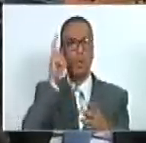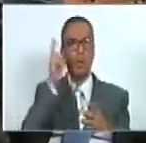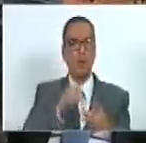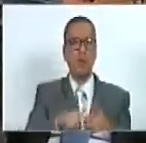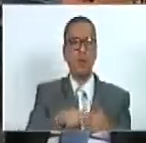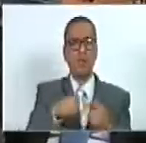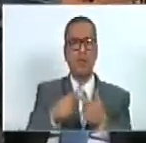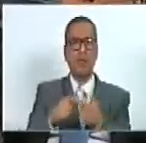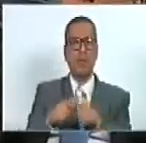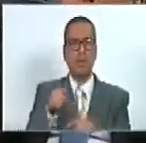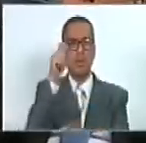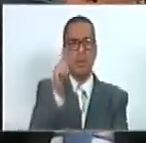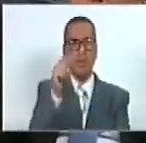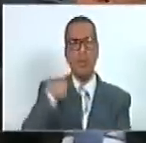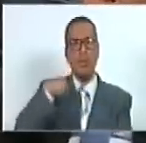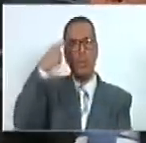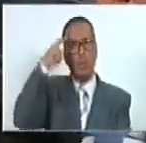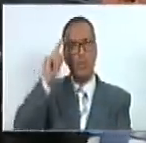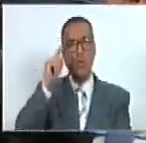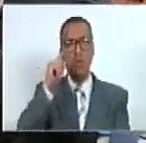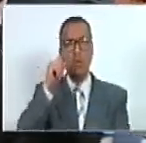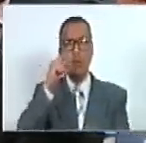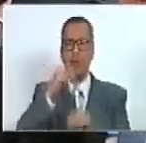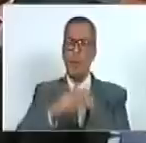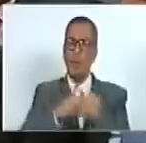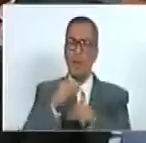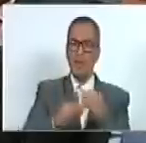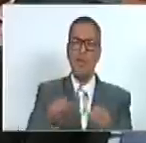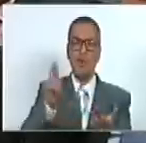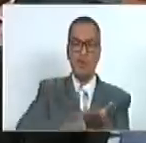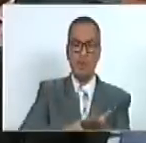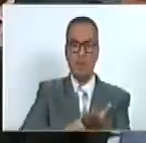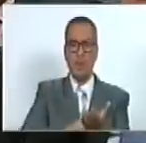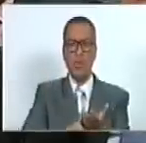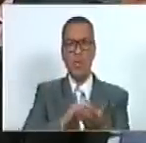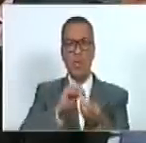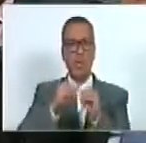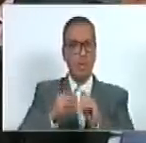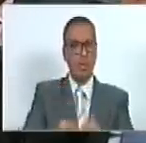Lobo. Creo que hay que reconsiderar la forma como se viene discutiendo